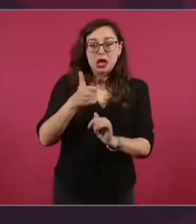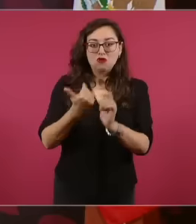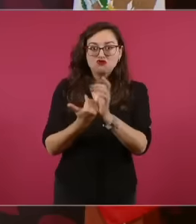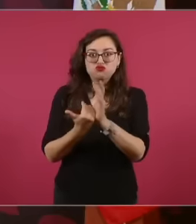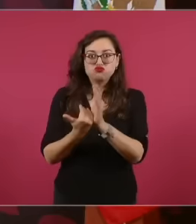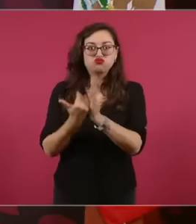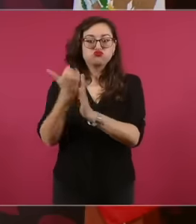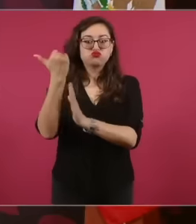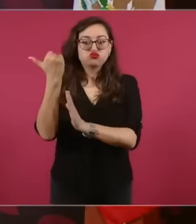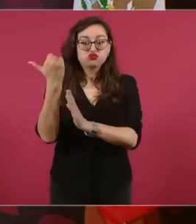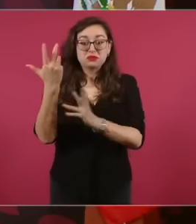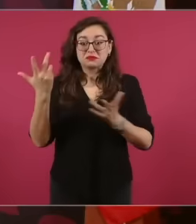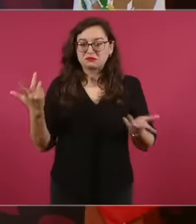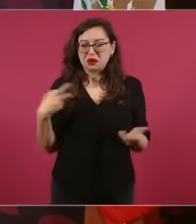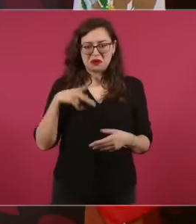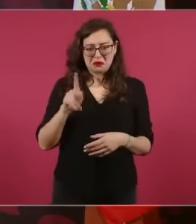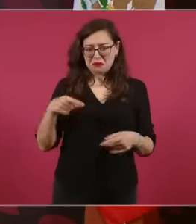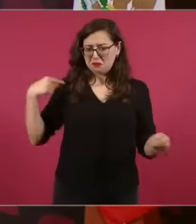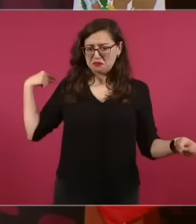Y